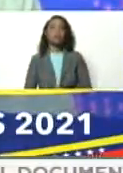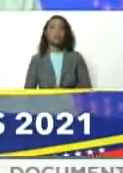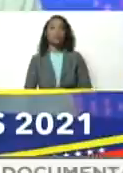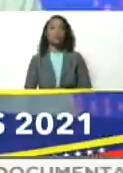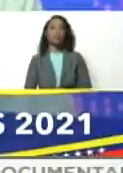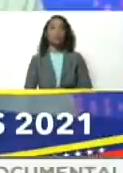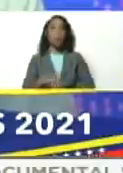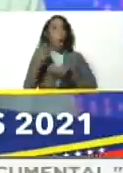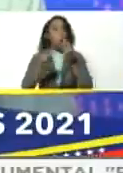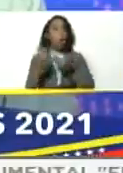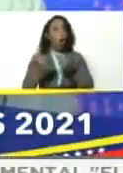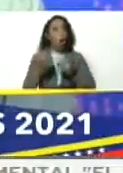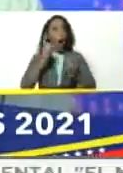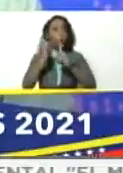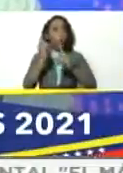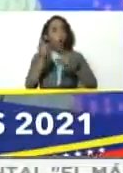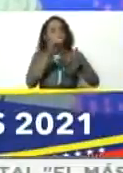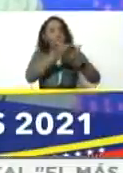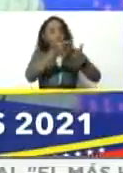¿Cómo lo detallan?